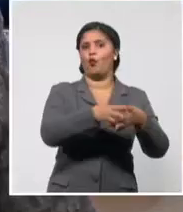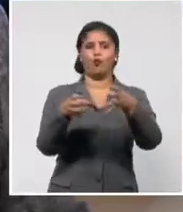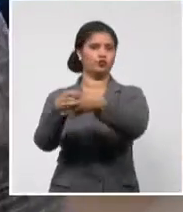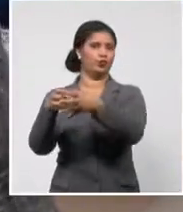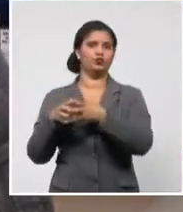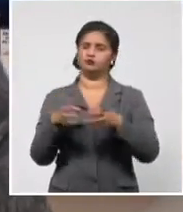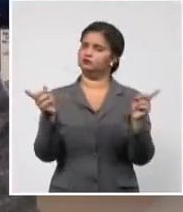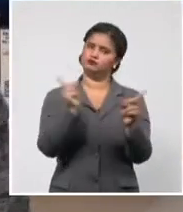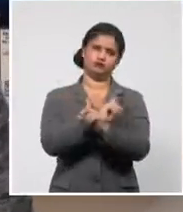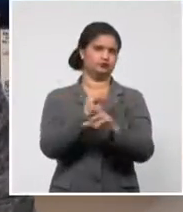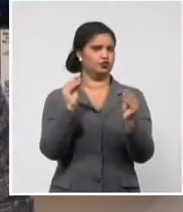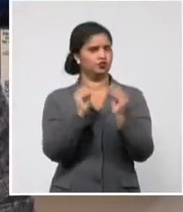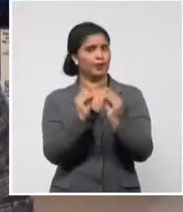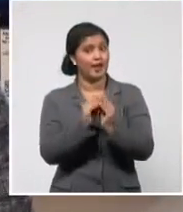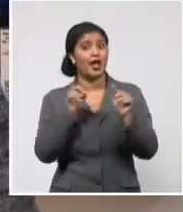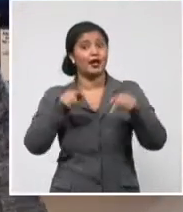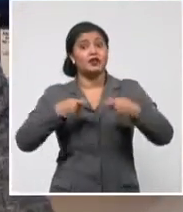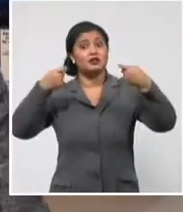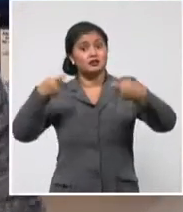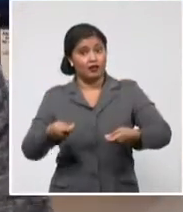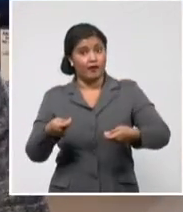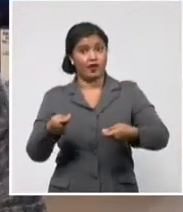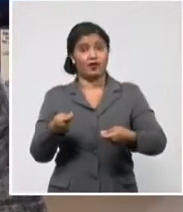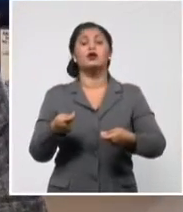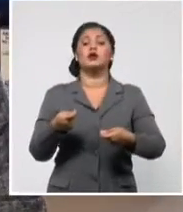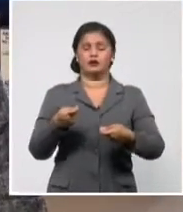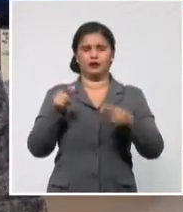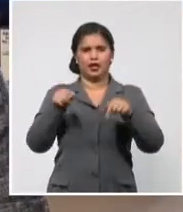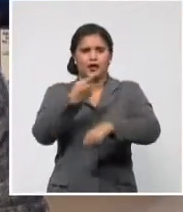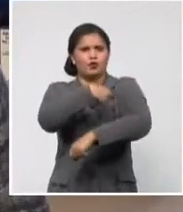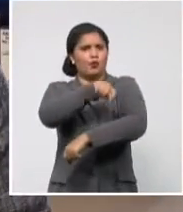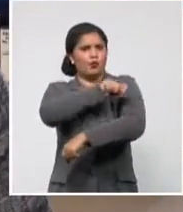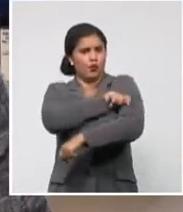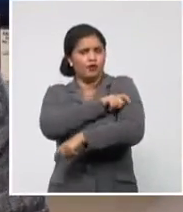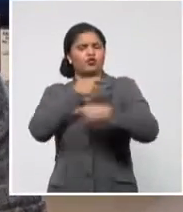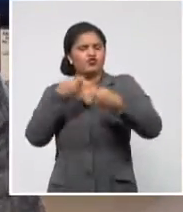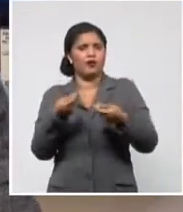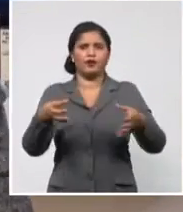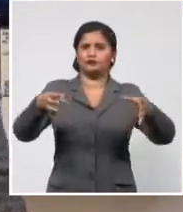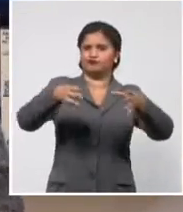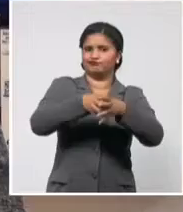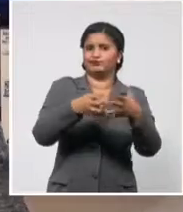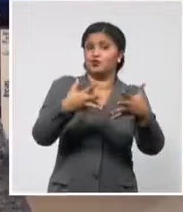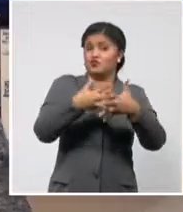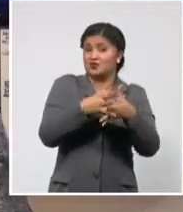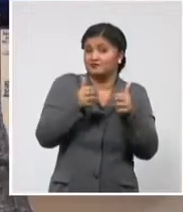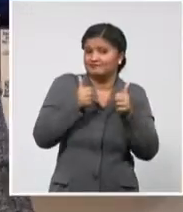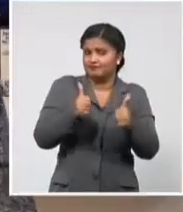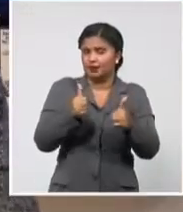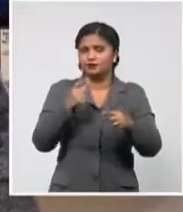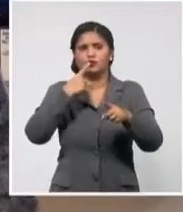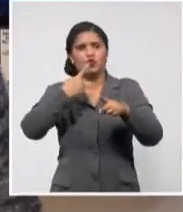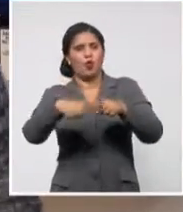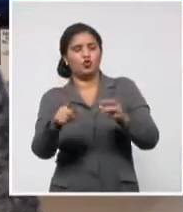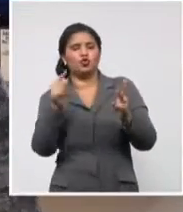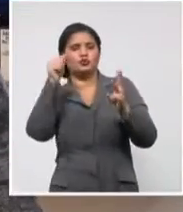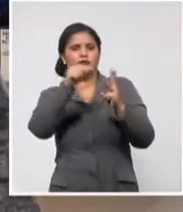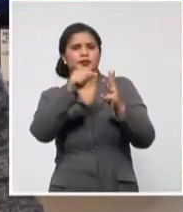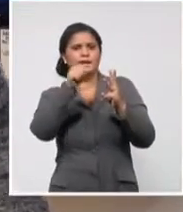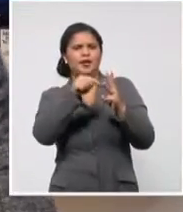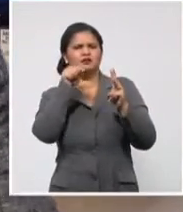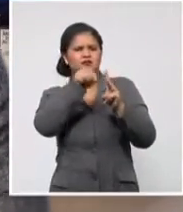un proyecto nacional también consolidado. Y sobre todo el tema ideológico, es decir,